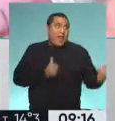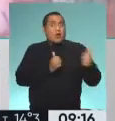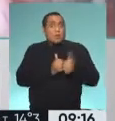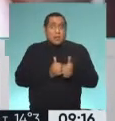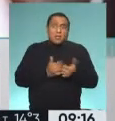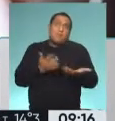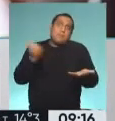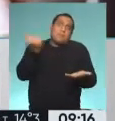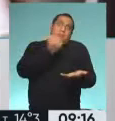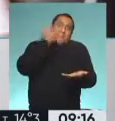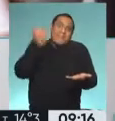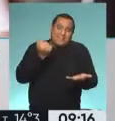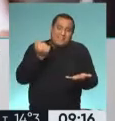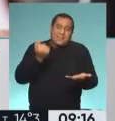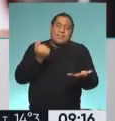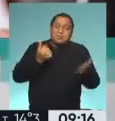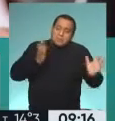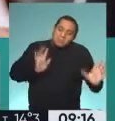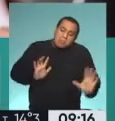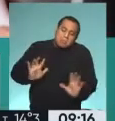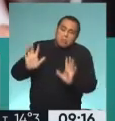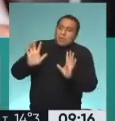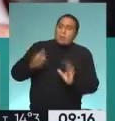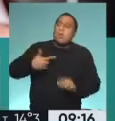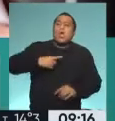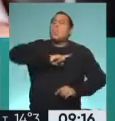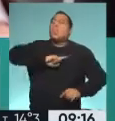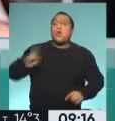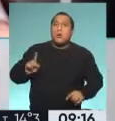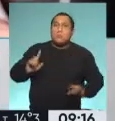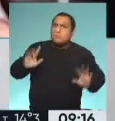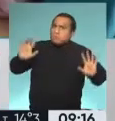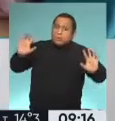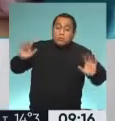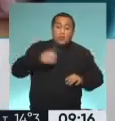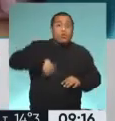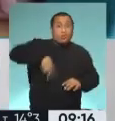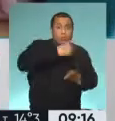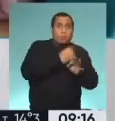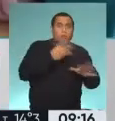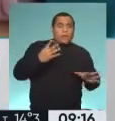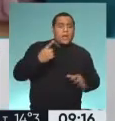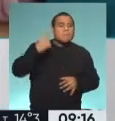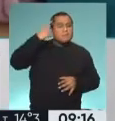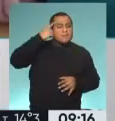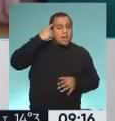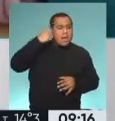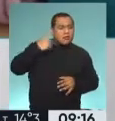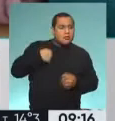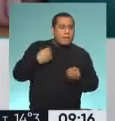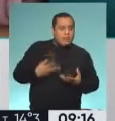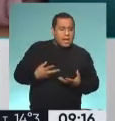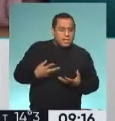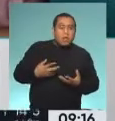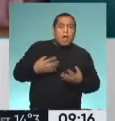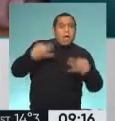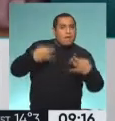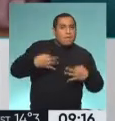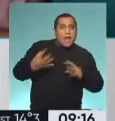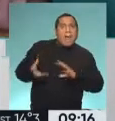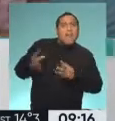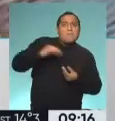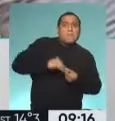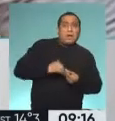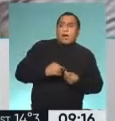¿no? Es una cuestión de nosotros como profesionales revisar nuestras prácticas y acomodarnos, amoldarnos a esa